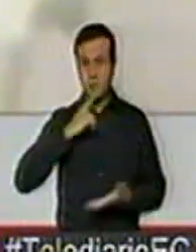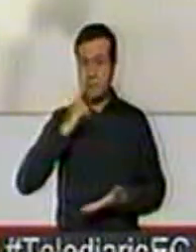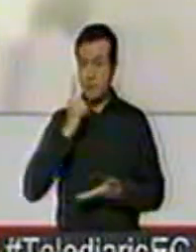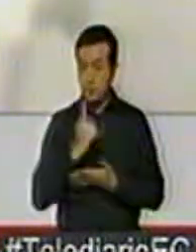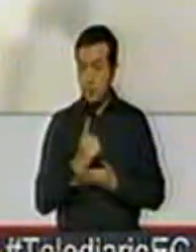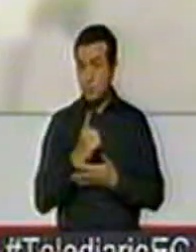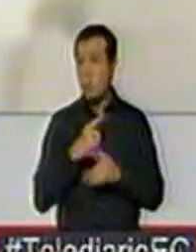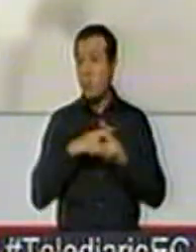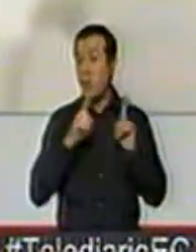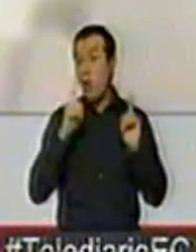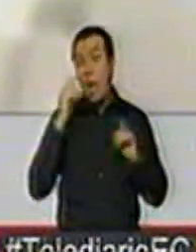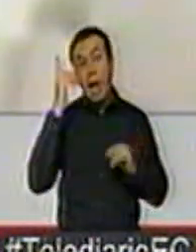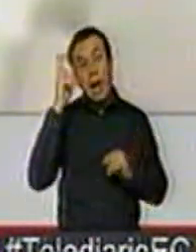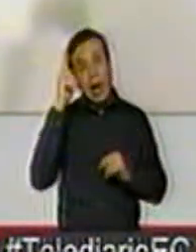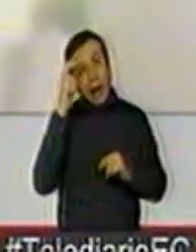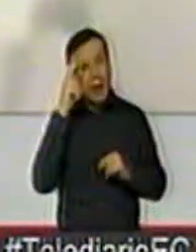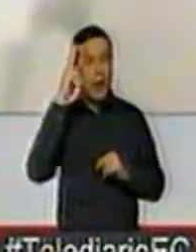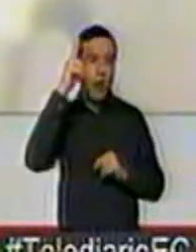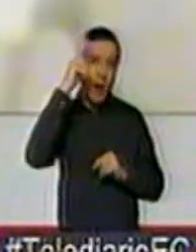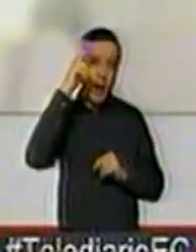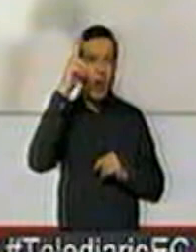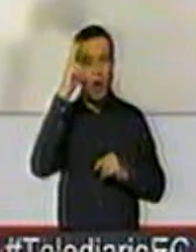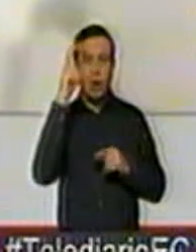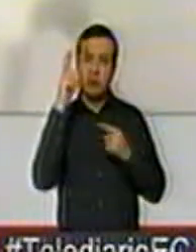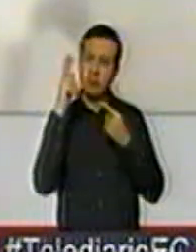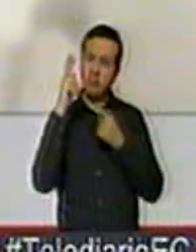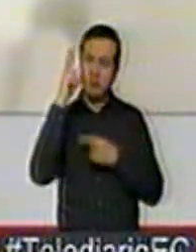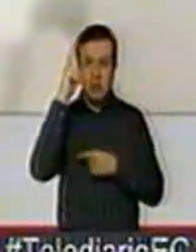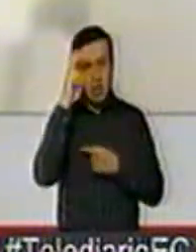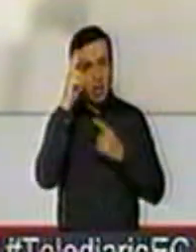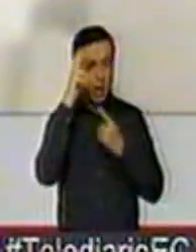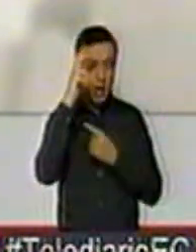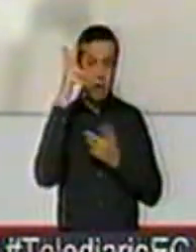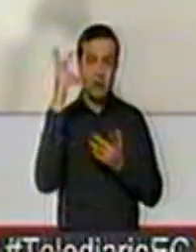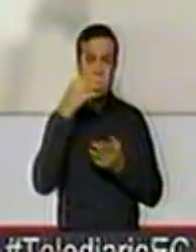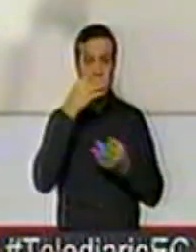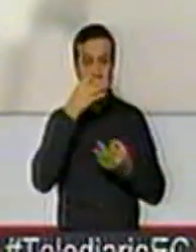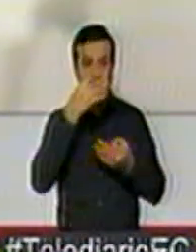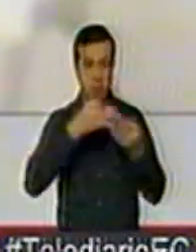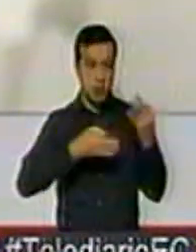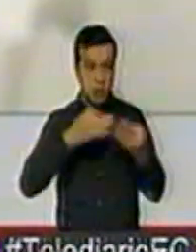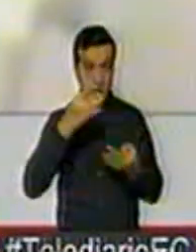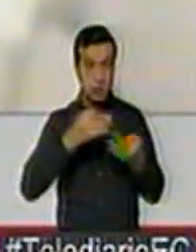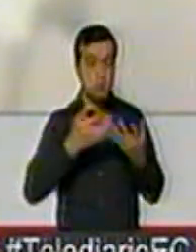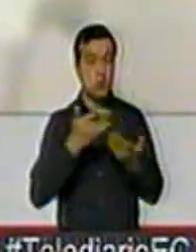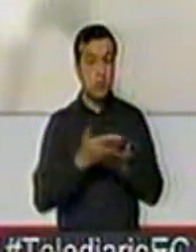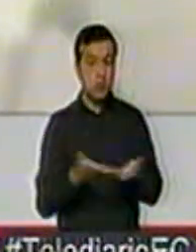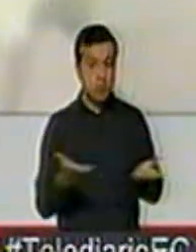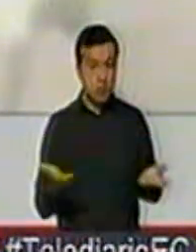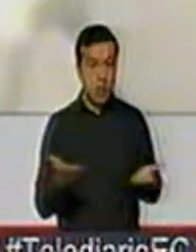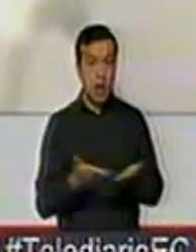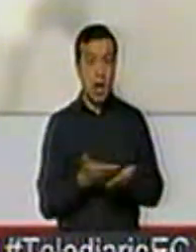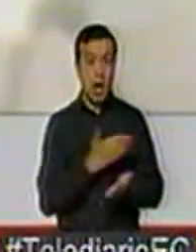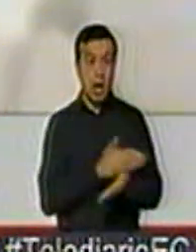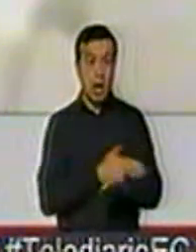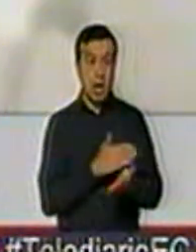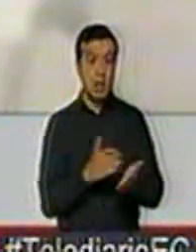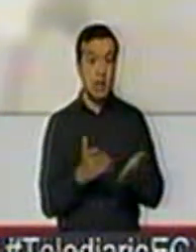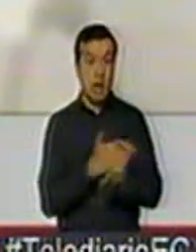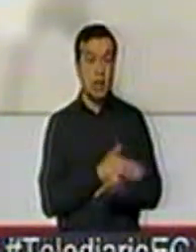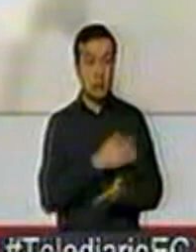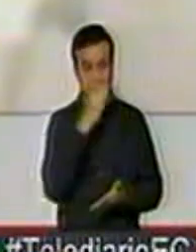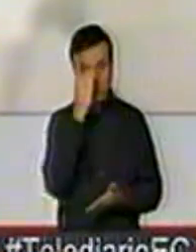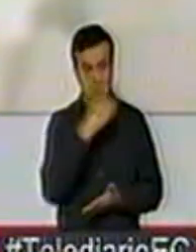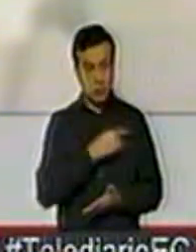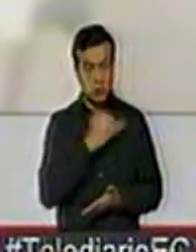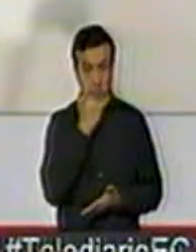por suposición, donde ya llevamos un juicio adelantado, terminamos cometiéndose injusticias que no